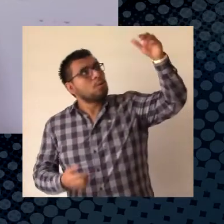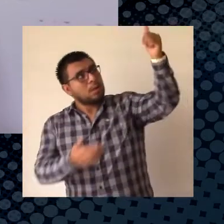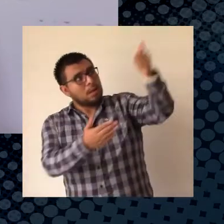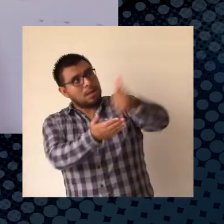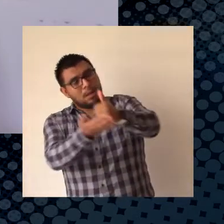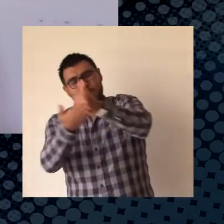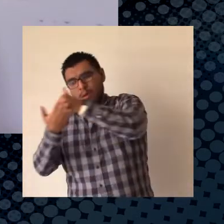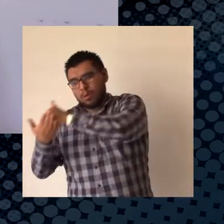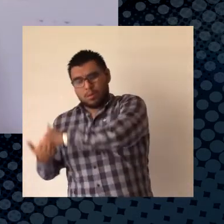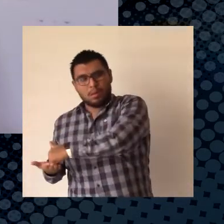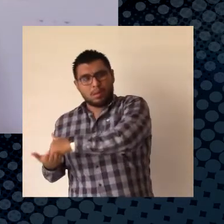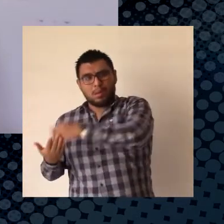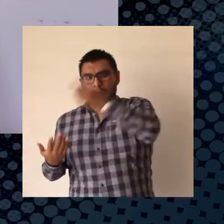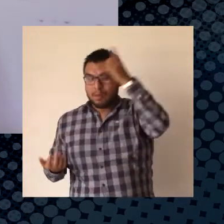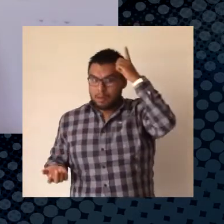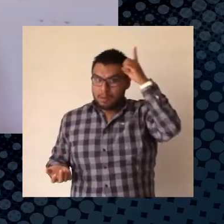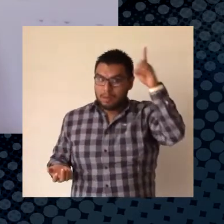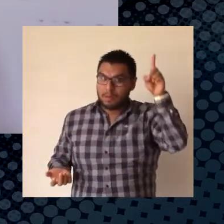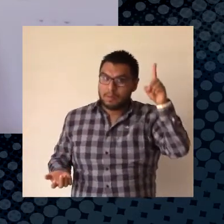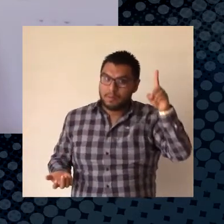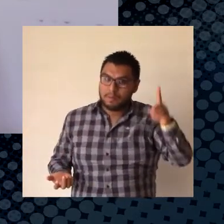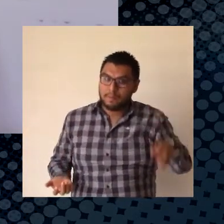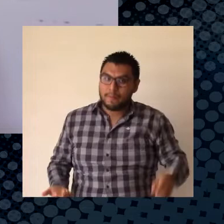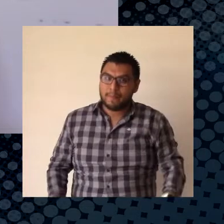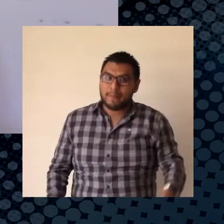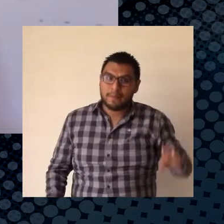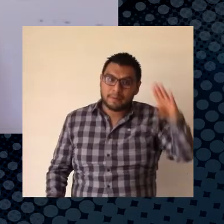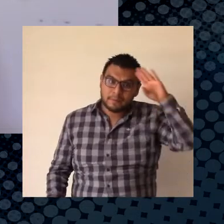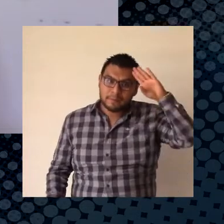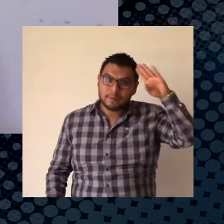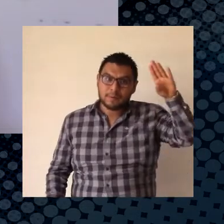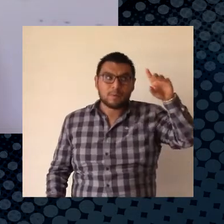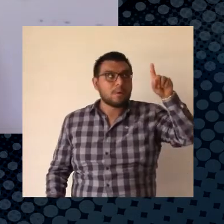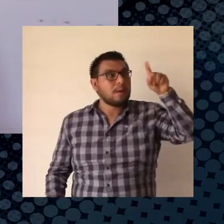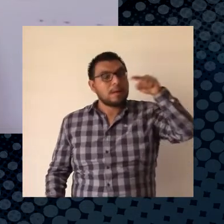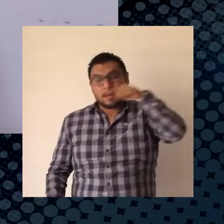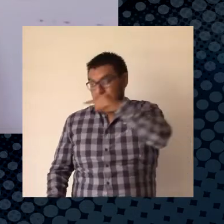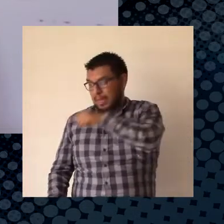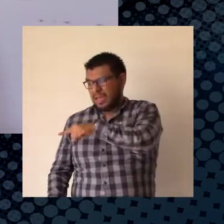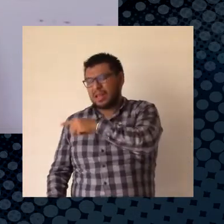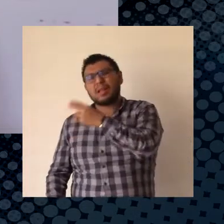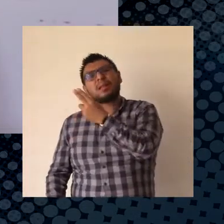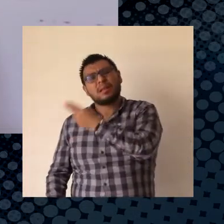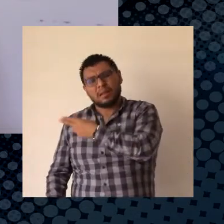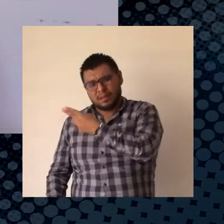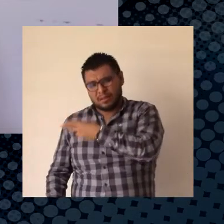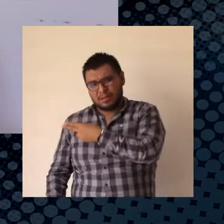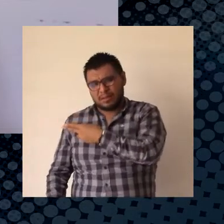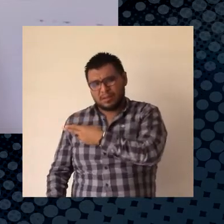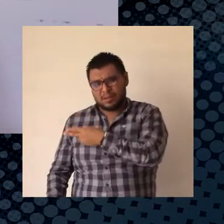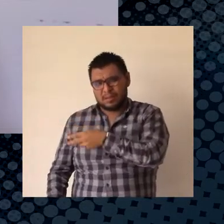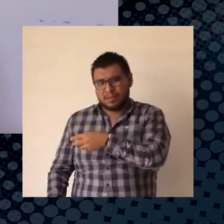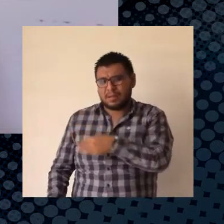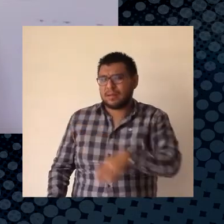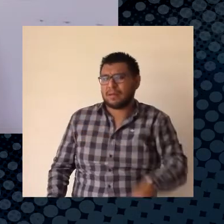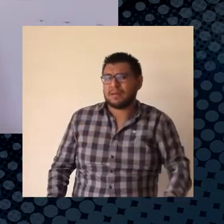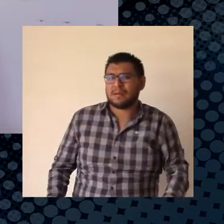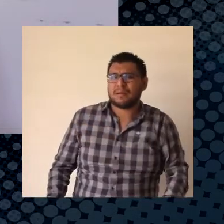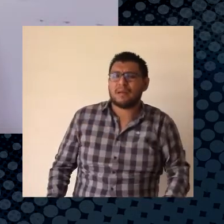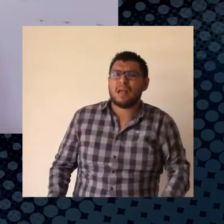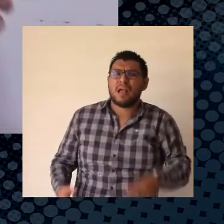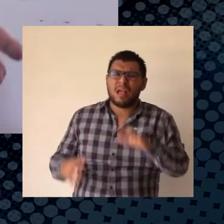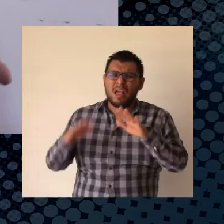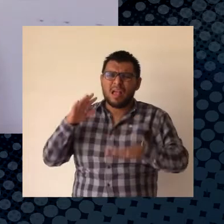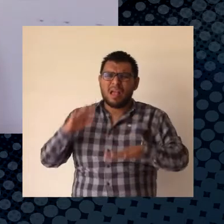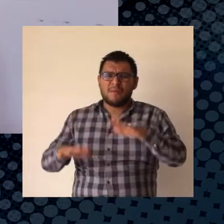necesita. Entonces, Señor, que te necesite. A veces el Señor puede mandar